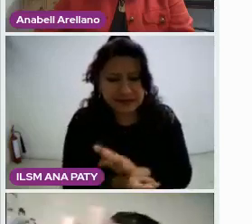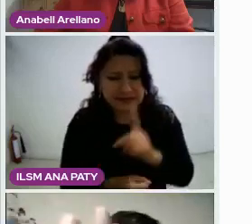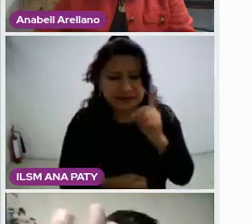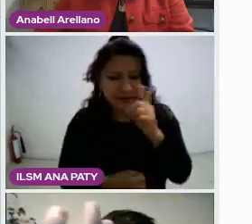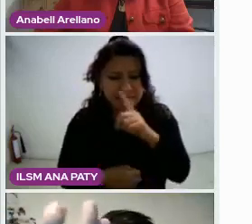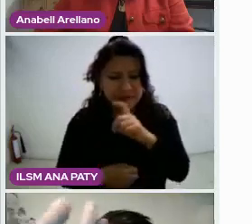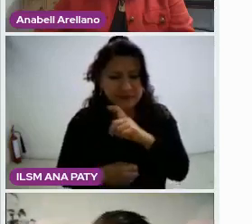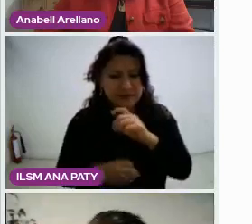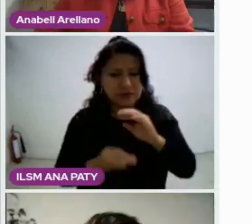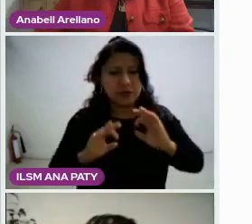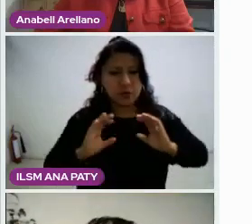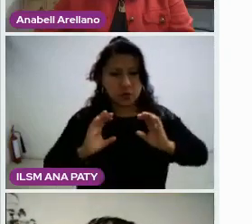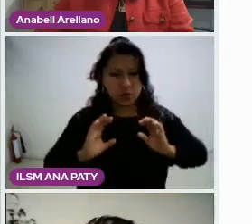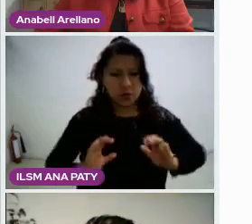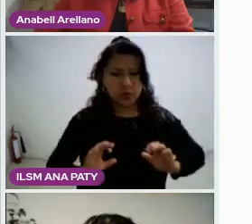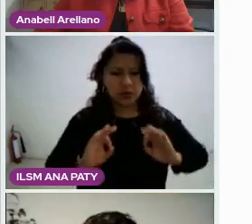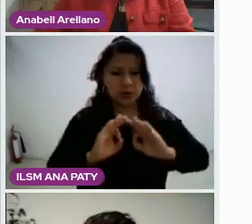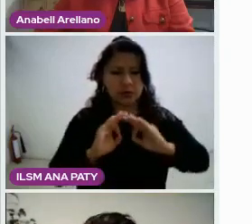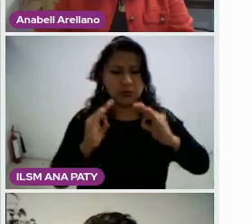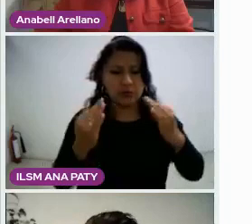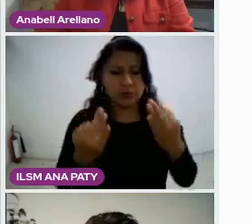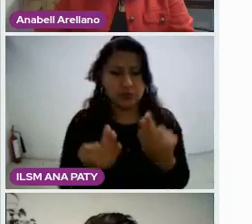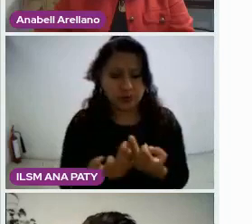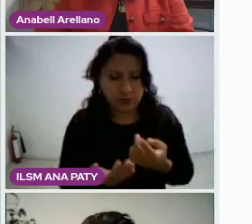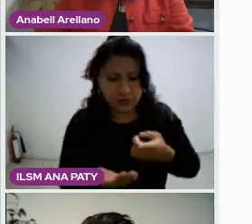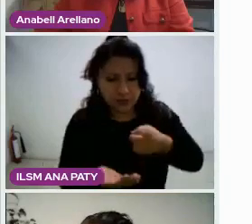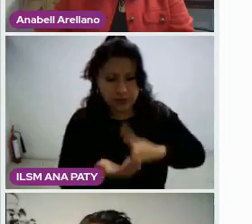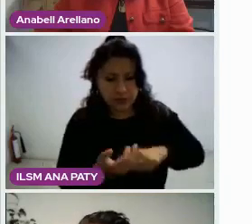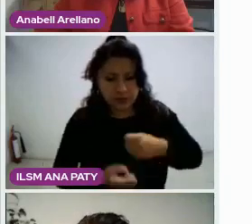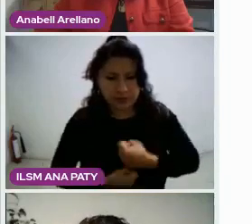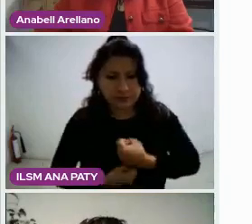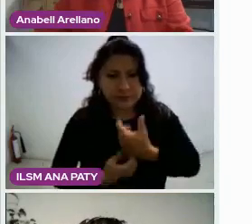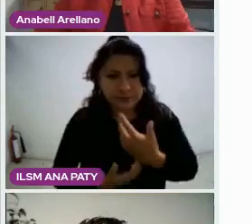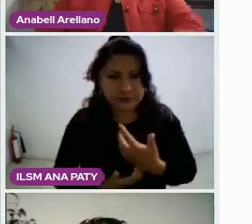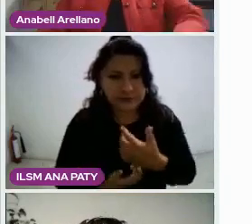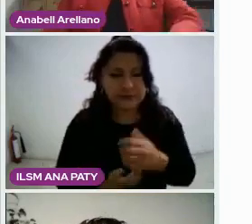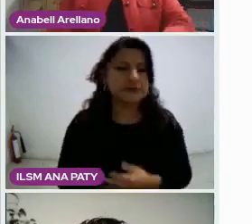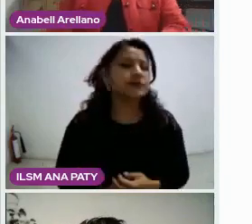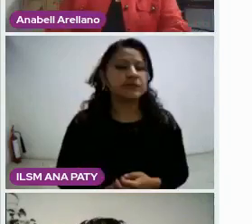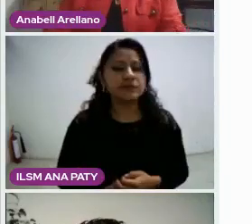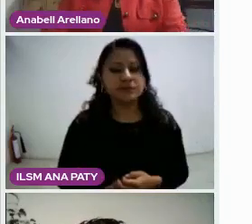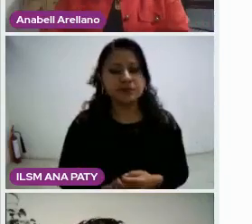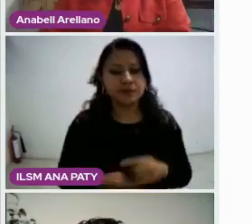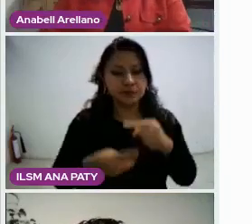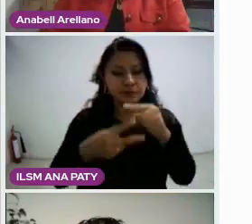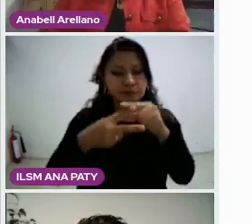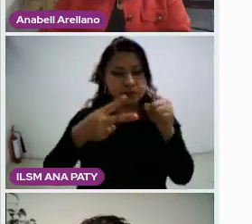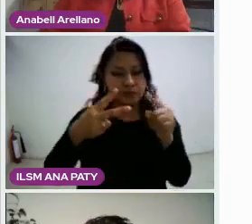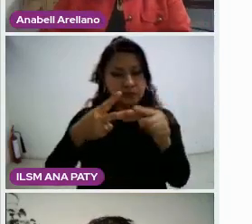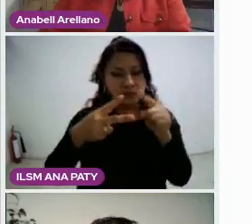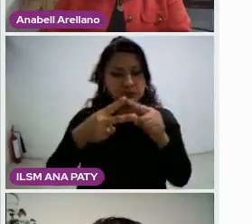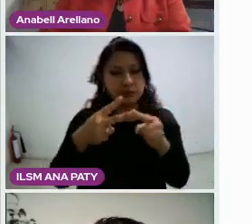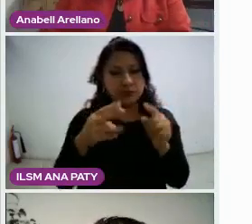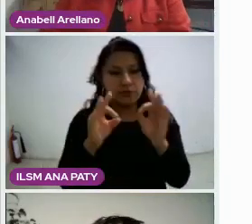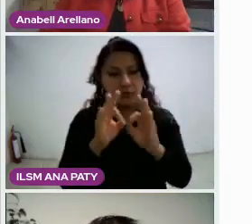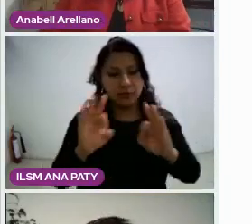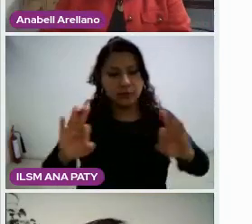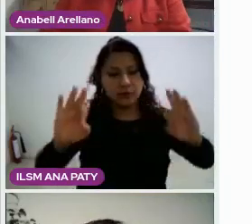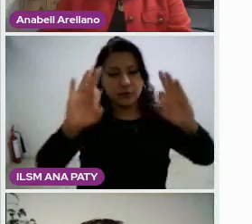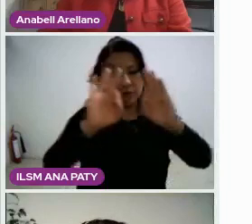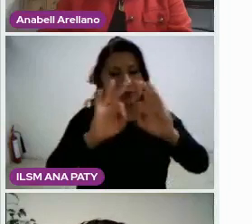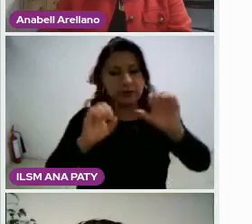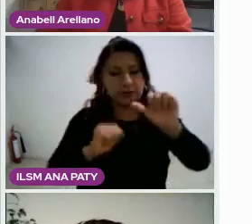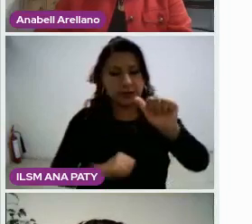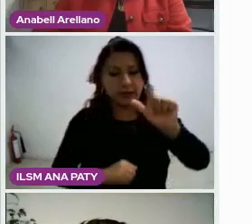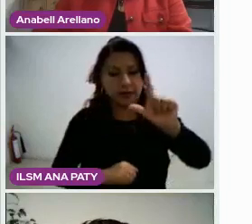la somatización. Ya tenemos ahí dos partes importantes de la lexitimia, ¿no? Digamos como una parte de la consecuencia.